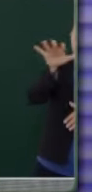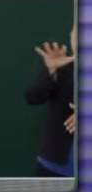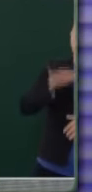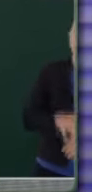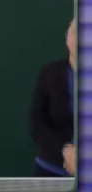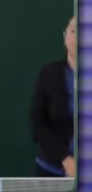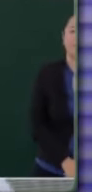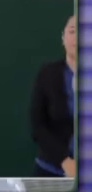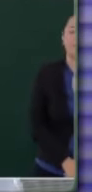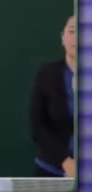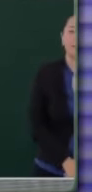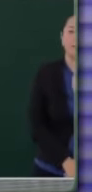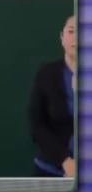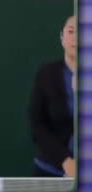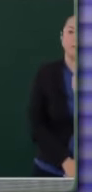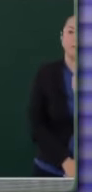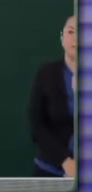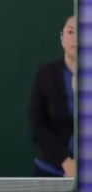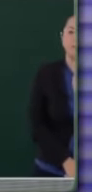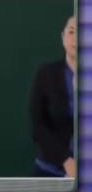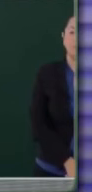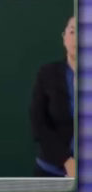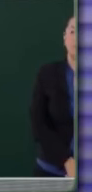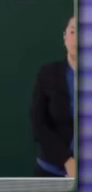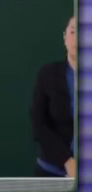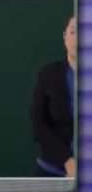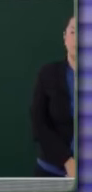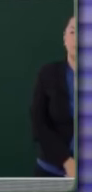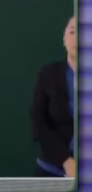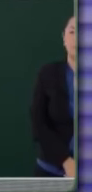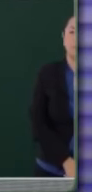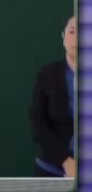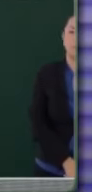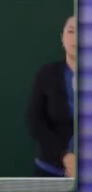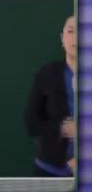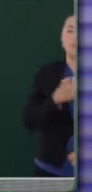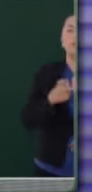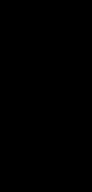Violar nuestra soberanía.